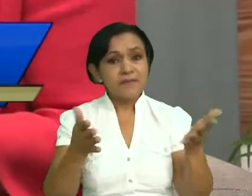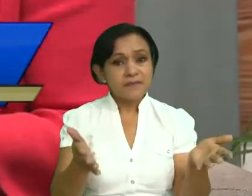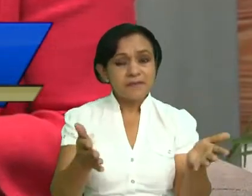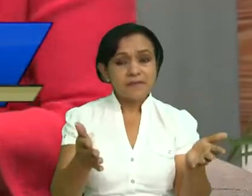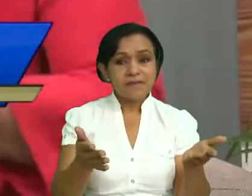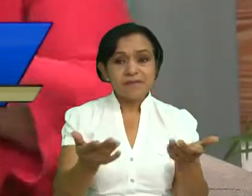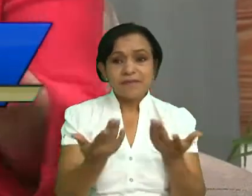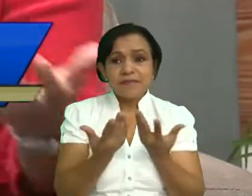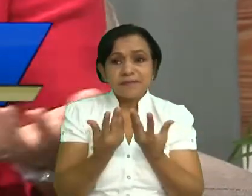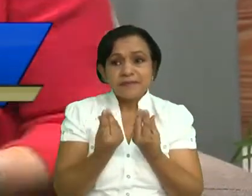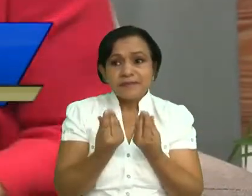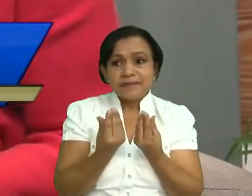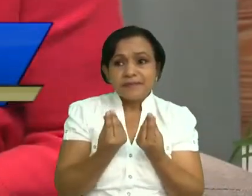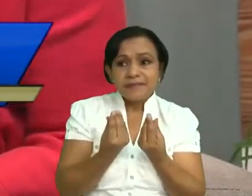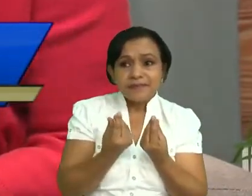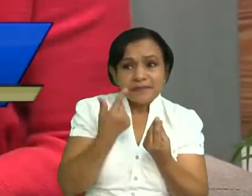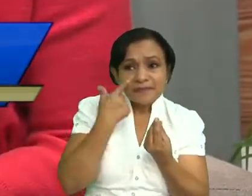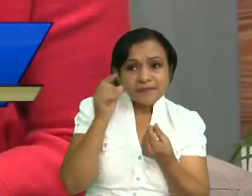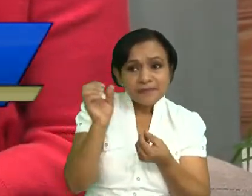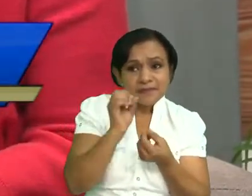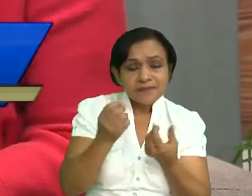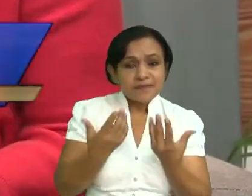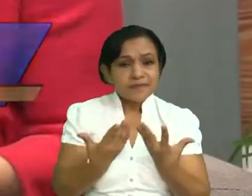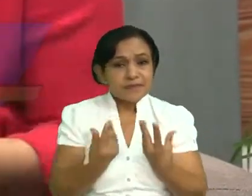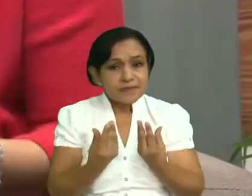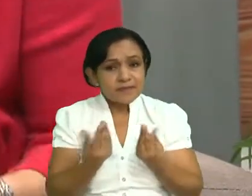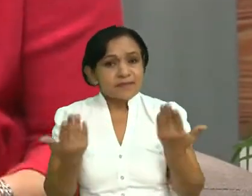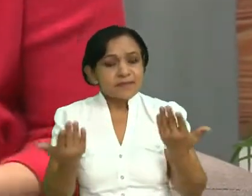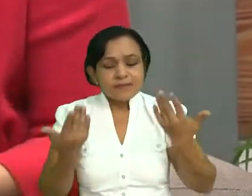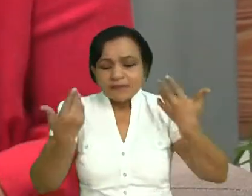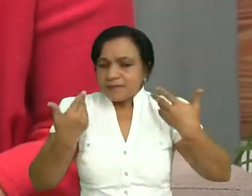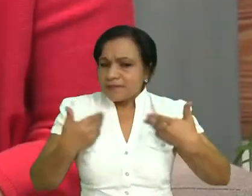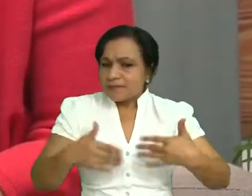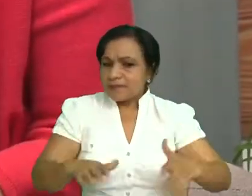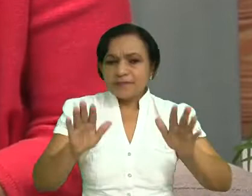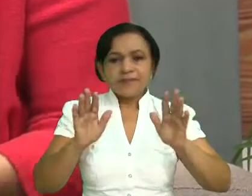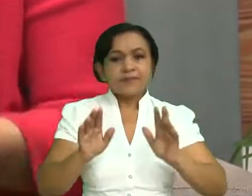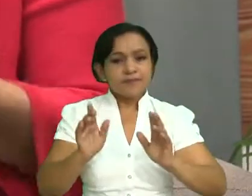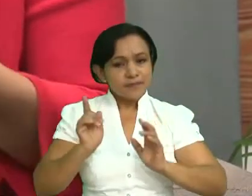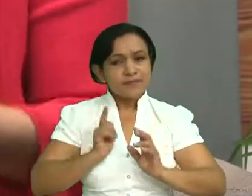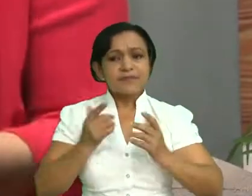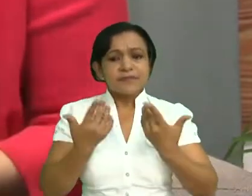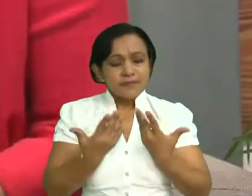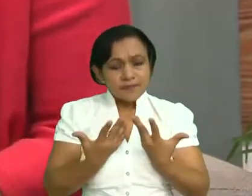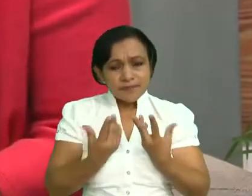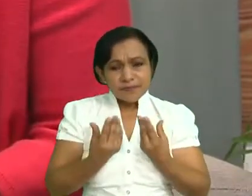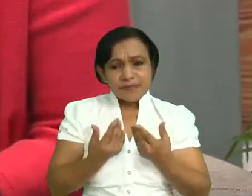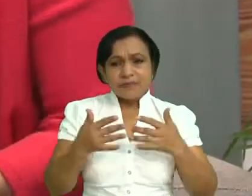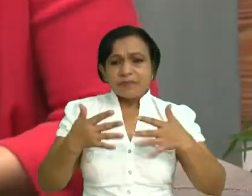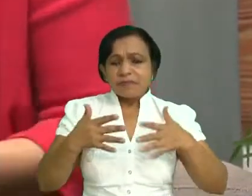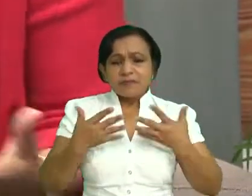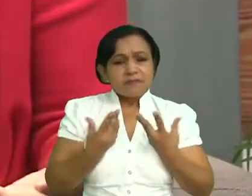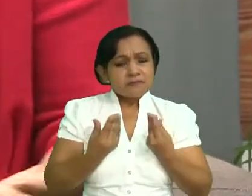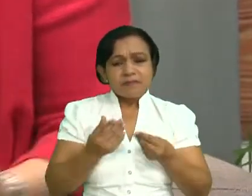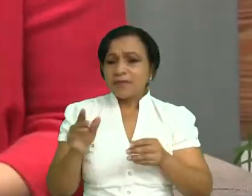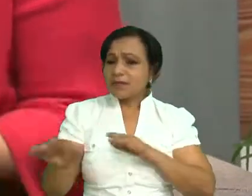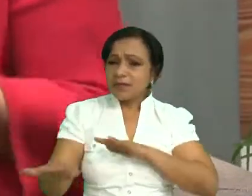un poco de miedo a lo desconocido. Eso es normal, el sentir miedo, pero entrar en pánico